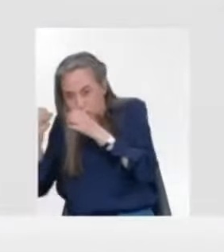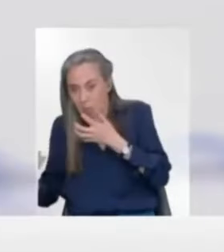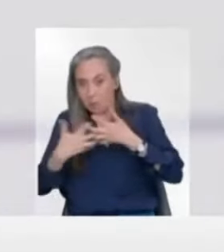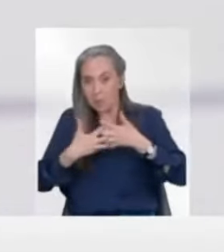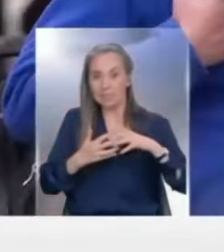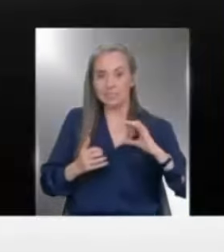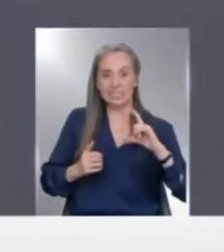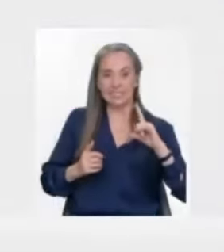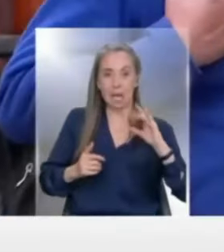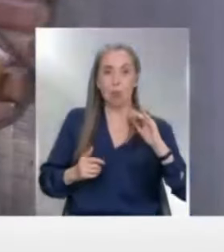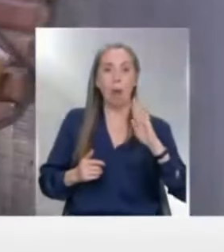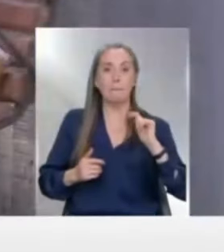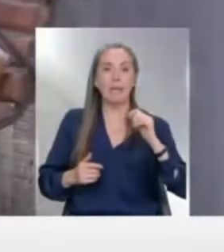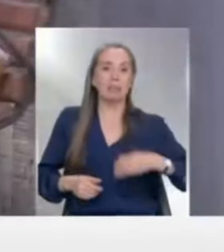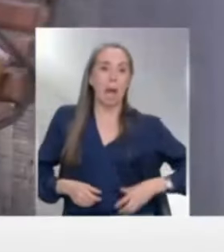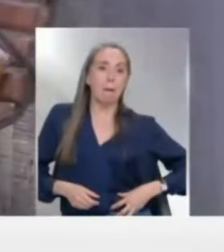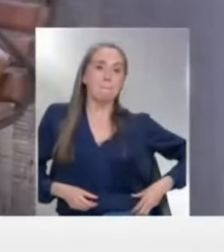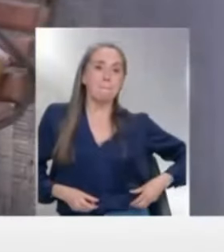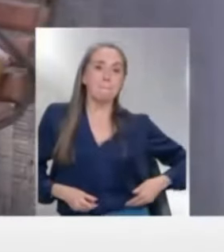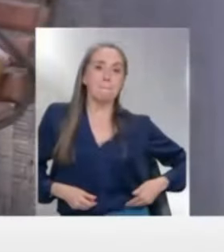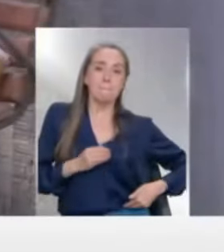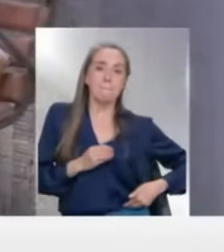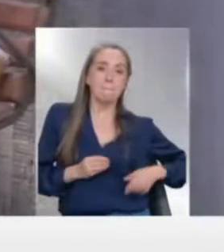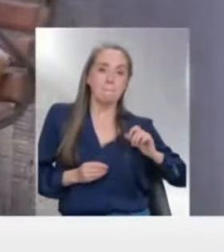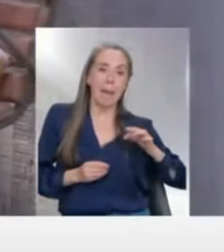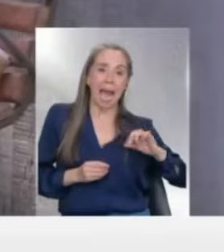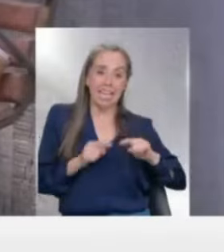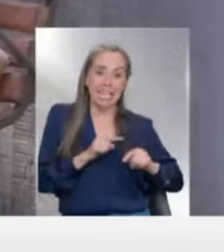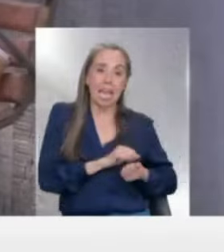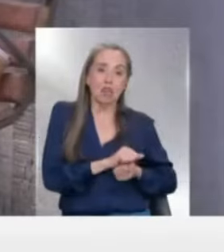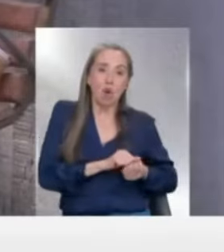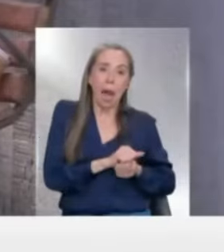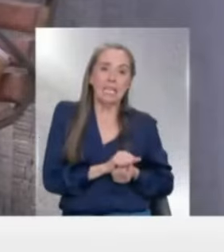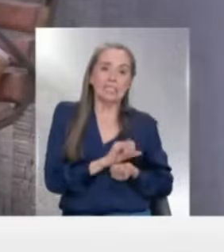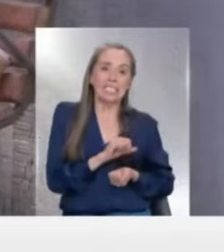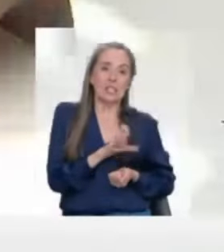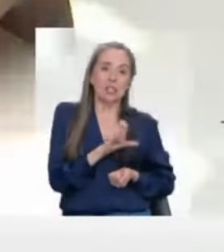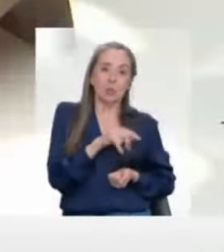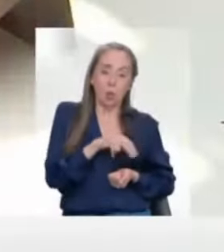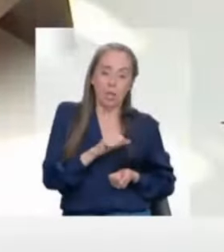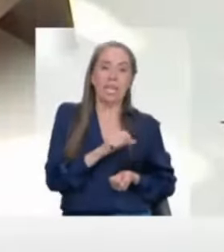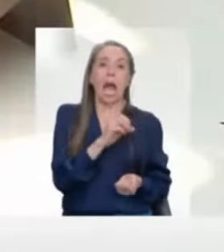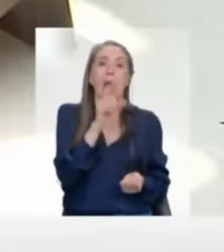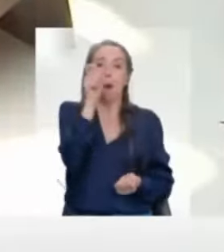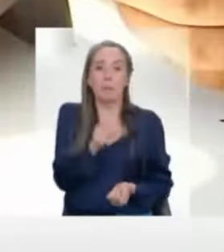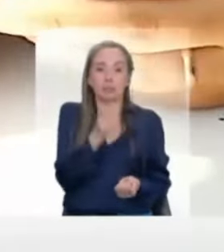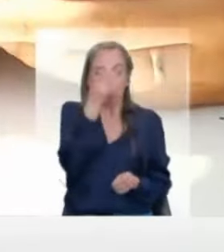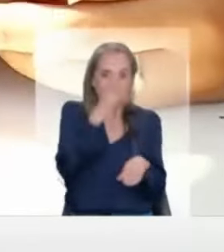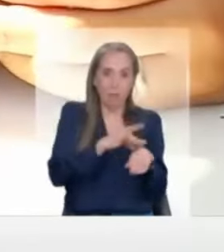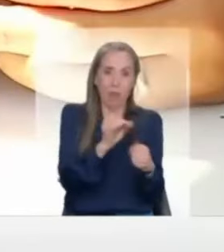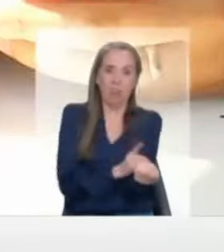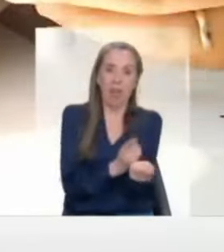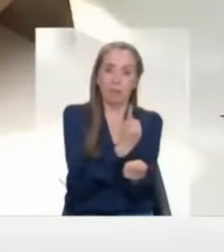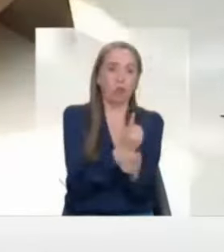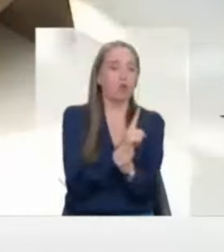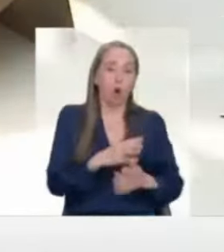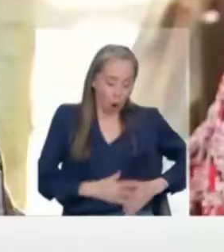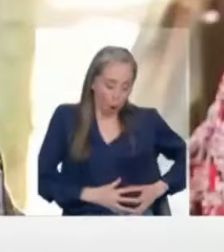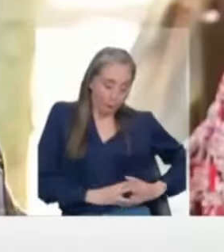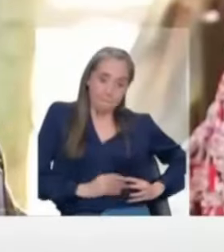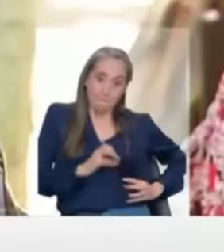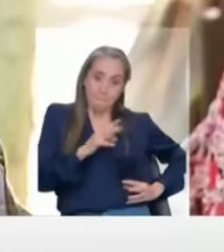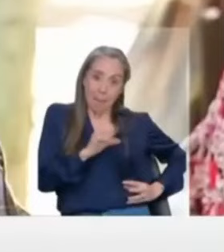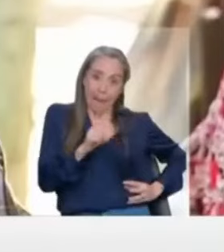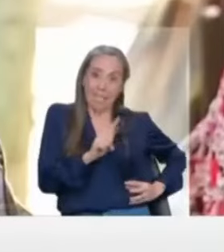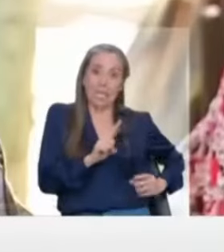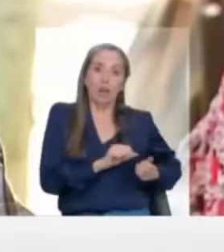Beta del páncreas que son las encargadas de producir insulina como los pacientes con diabetes tipo un no tienen capacidad de generar insulina si